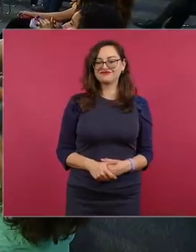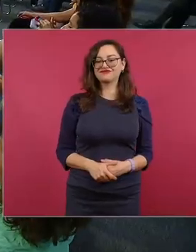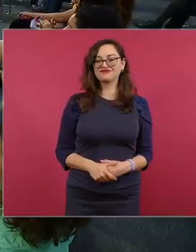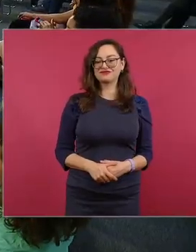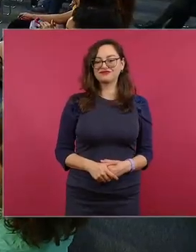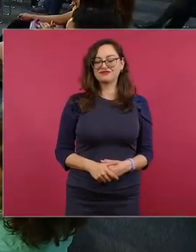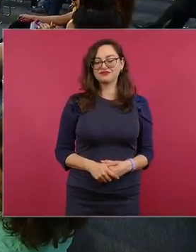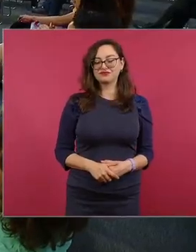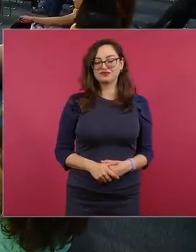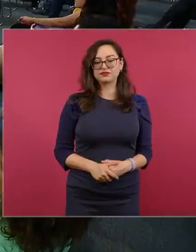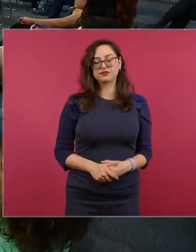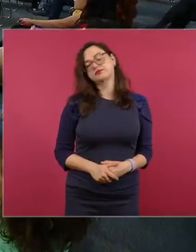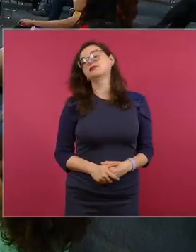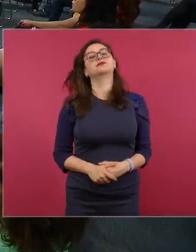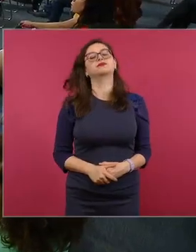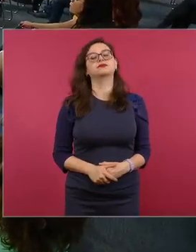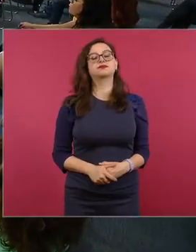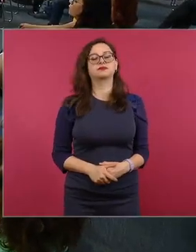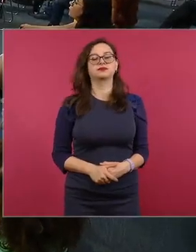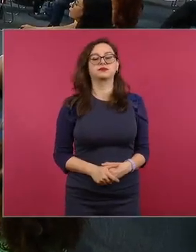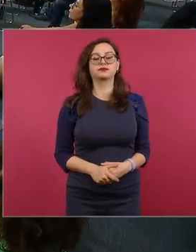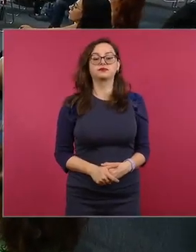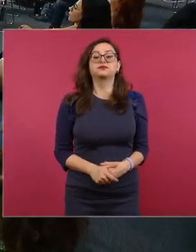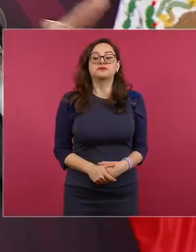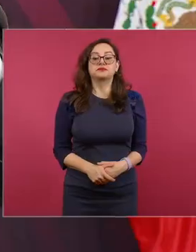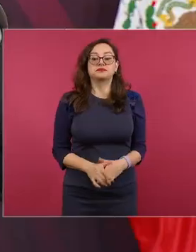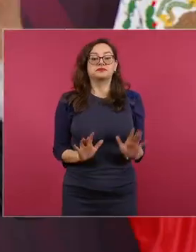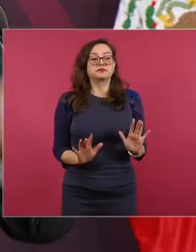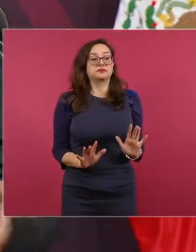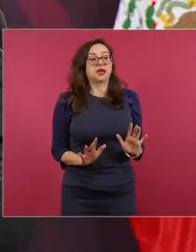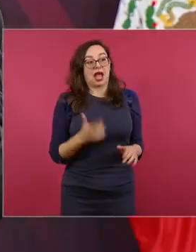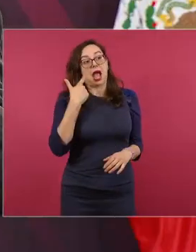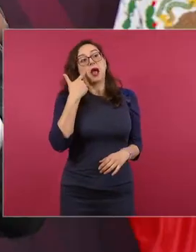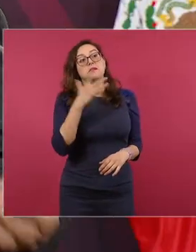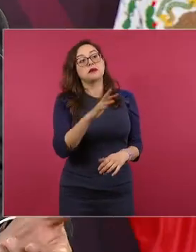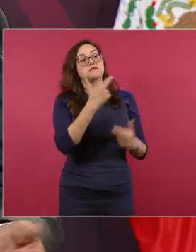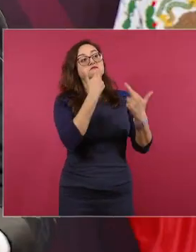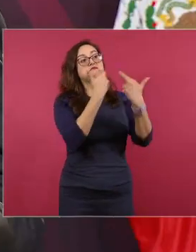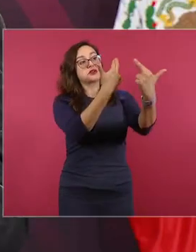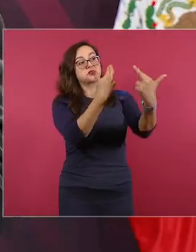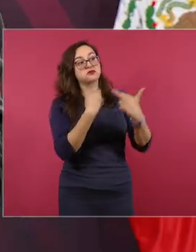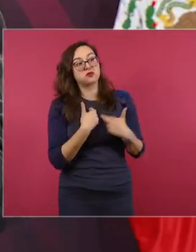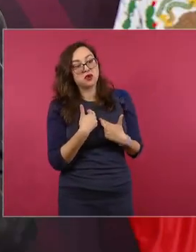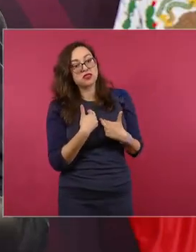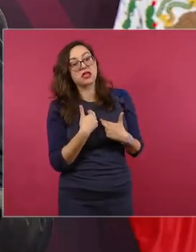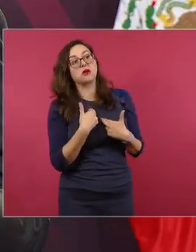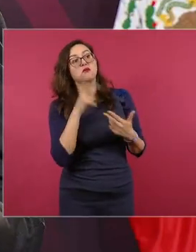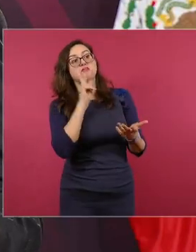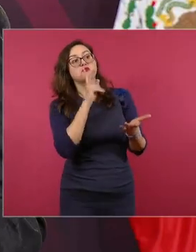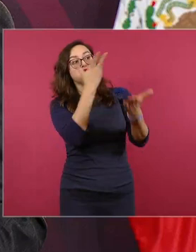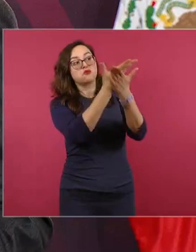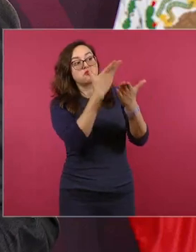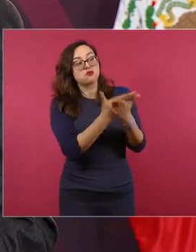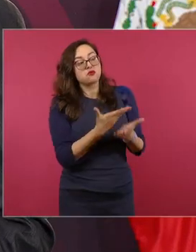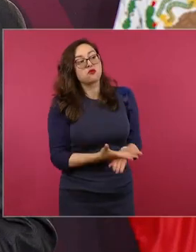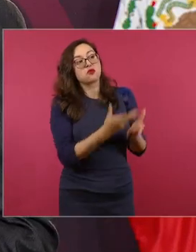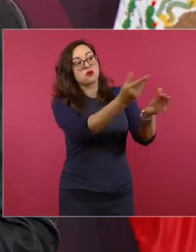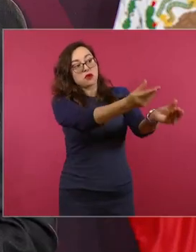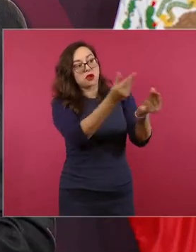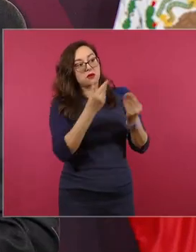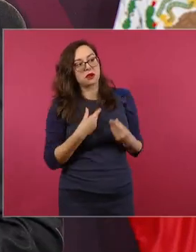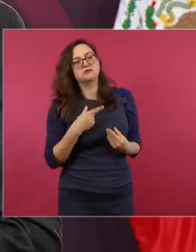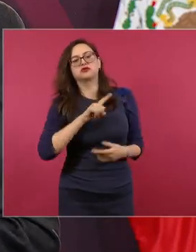Sí, pero que primero nos mande todo eso y le vamos a hacer un reconocimiento, porque es